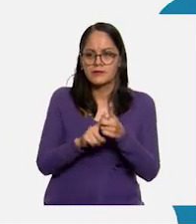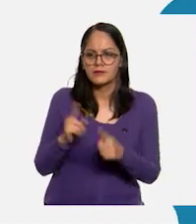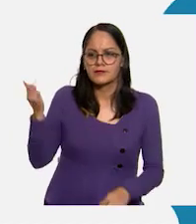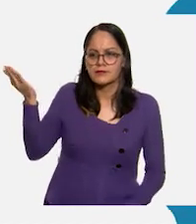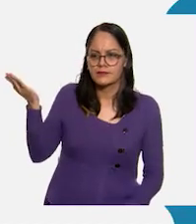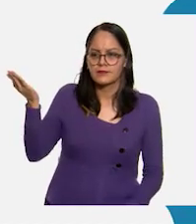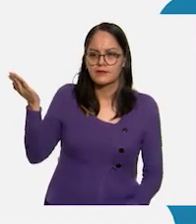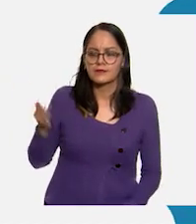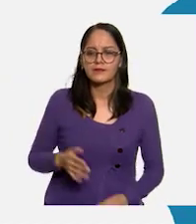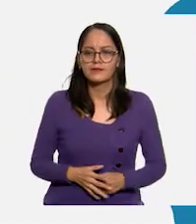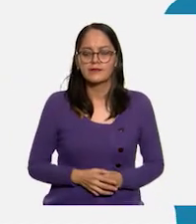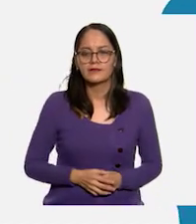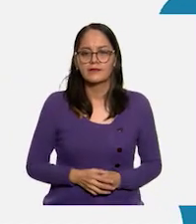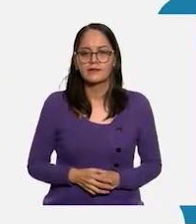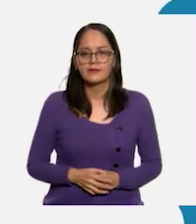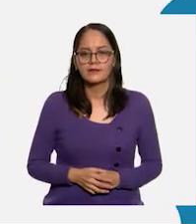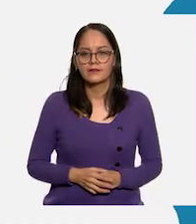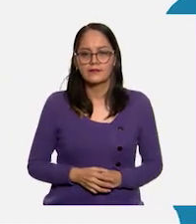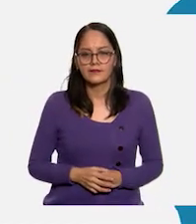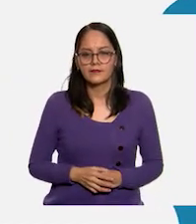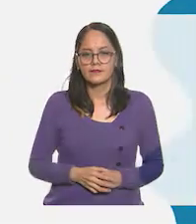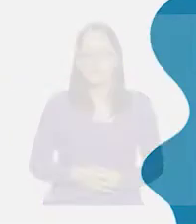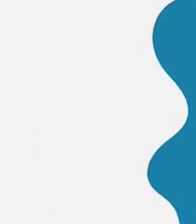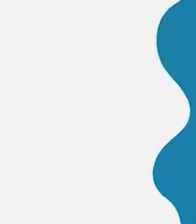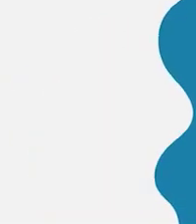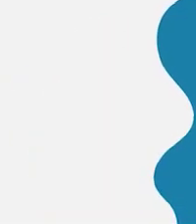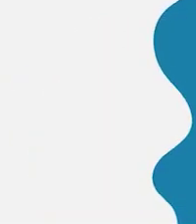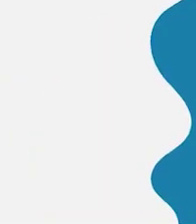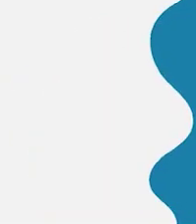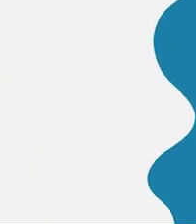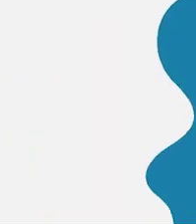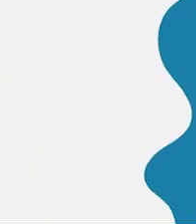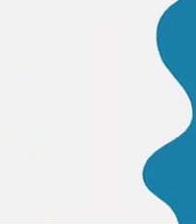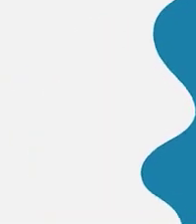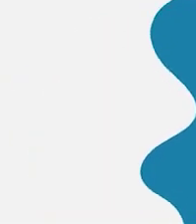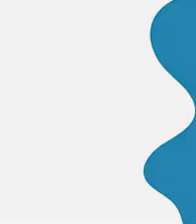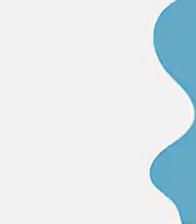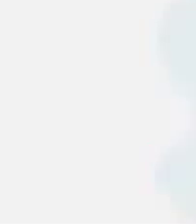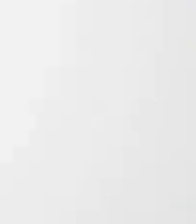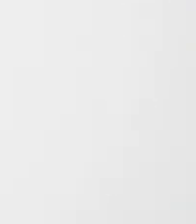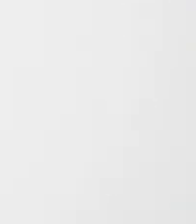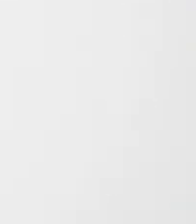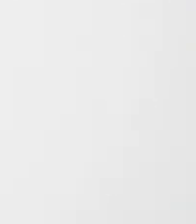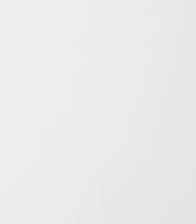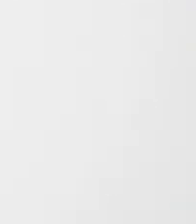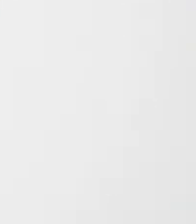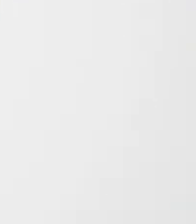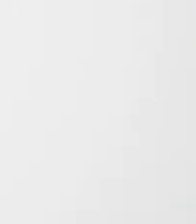siguiente liga: aprendeencasa.sep.gov.mx.